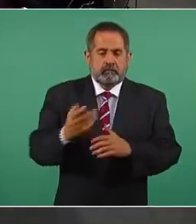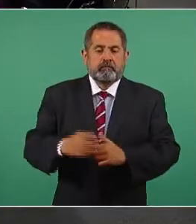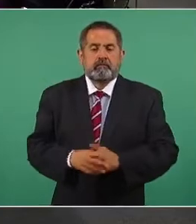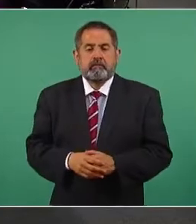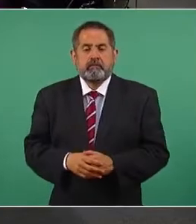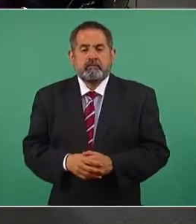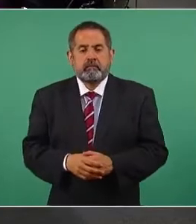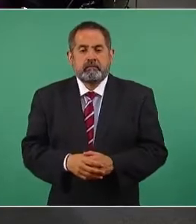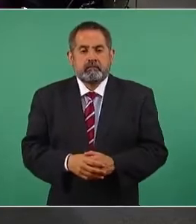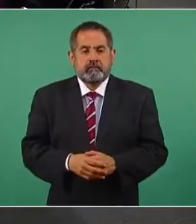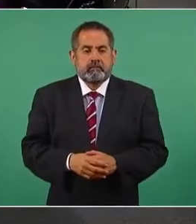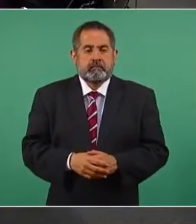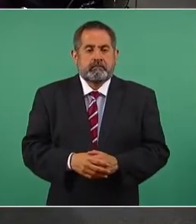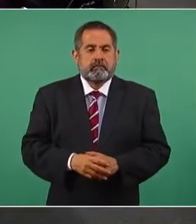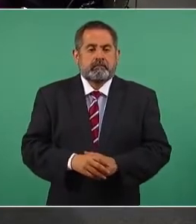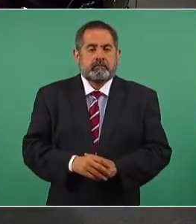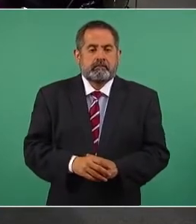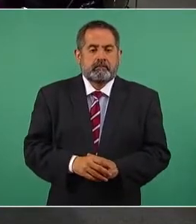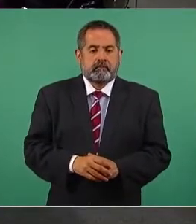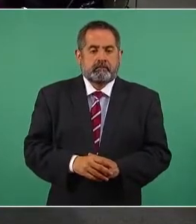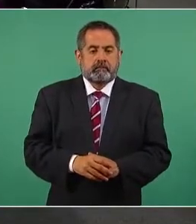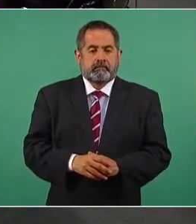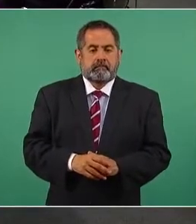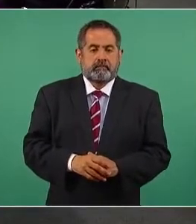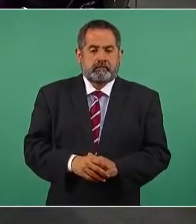A usted. ¿Y acá?